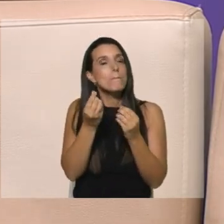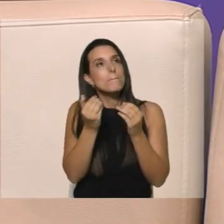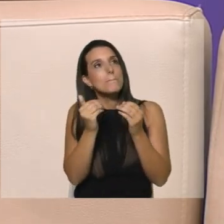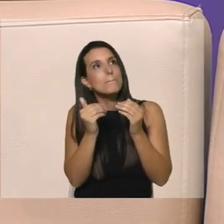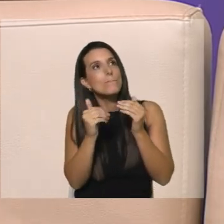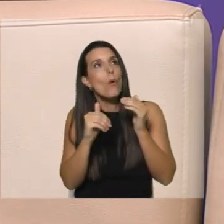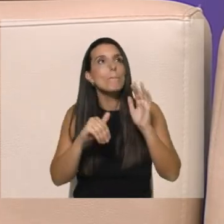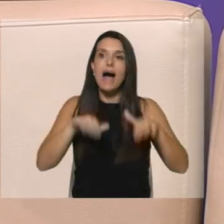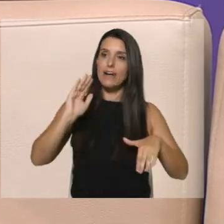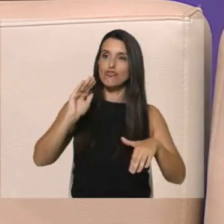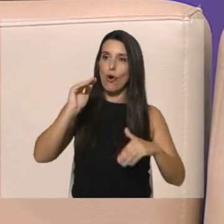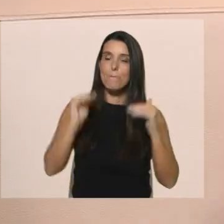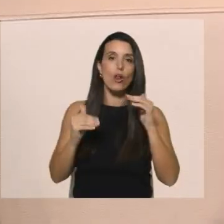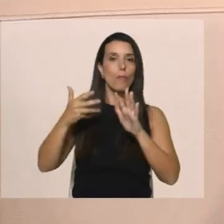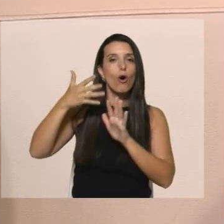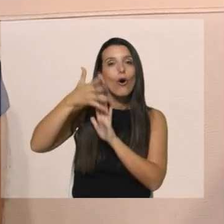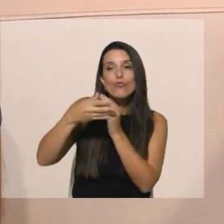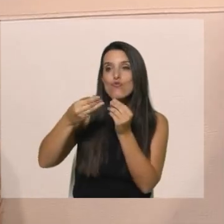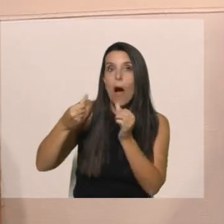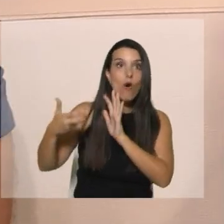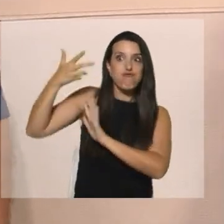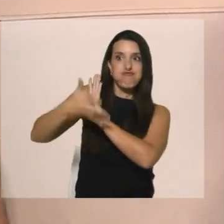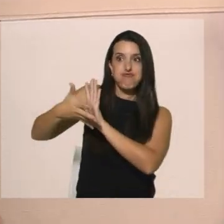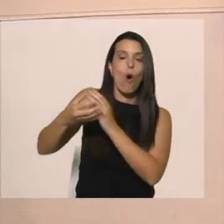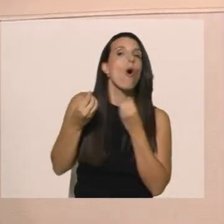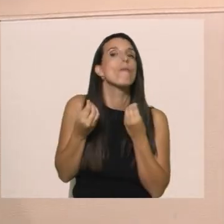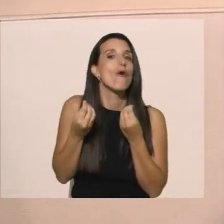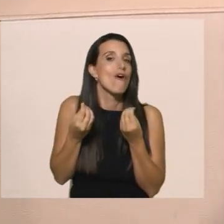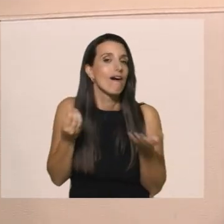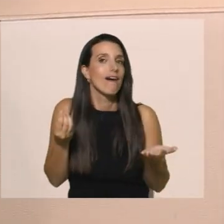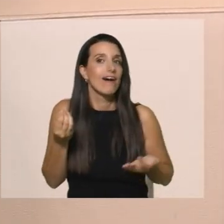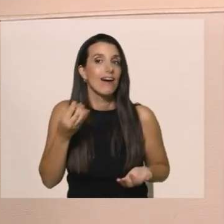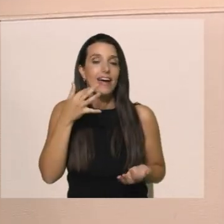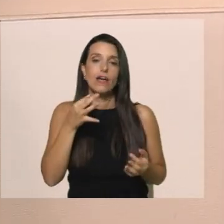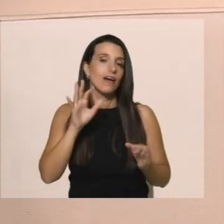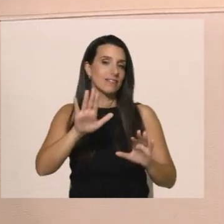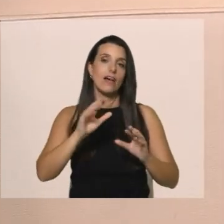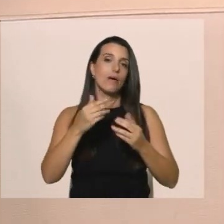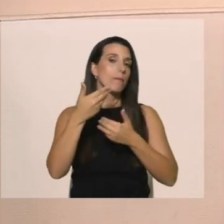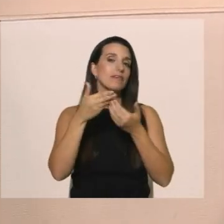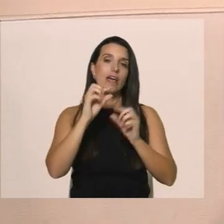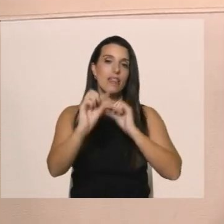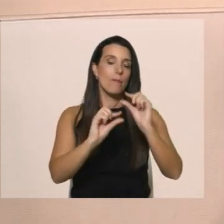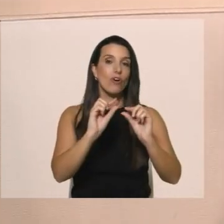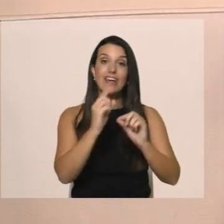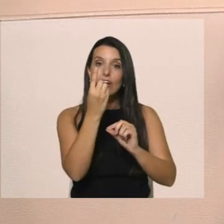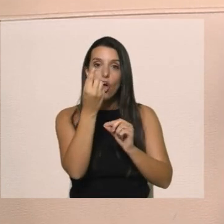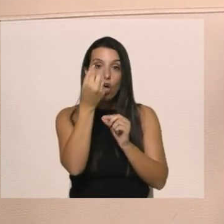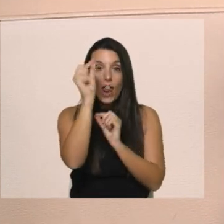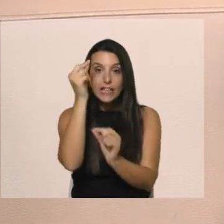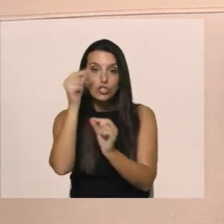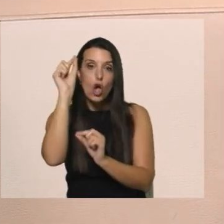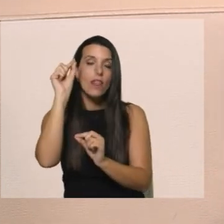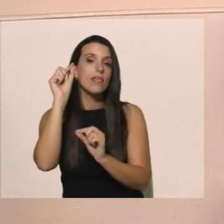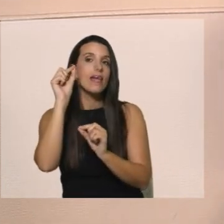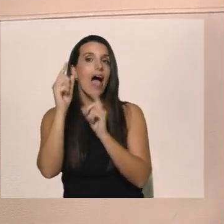énfasis? ¿Entendés? Claro, sí, en realidad es de a poco. Sí. Las primeras correcciones se entienden pero